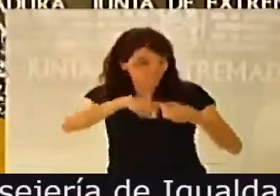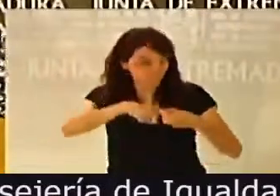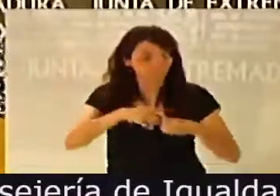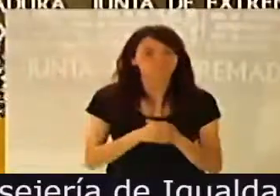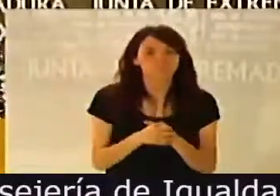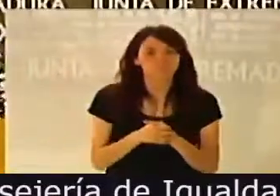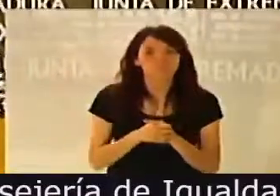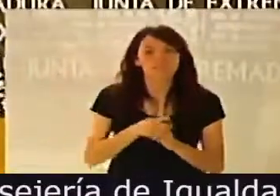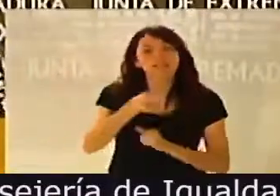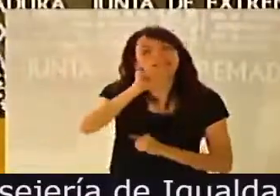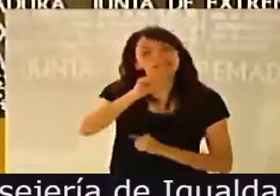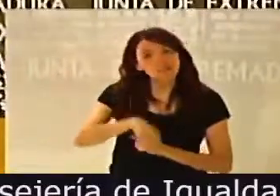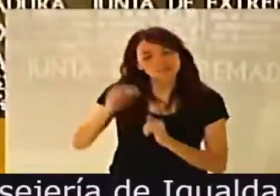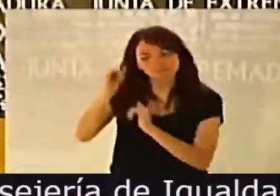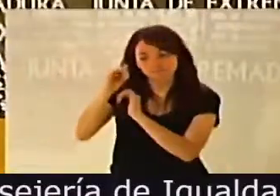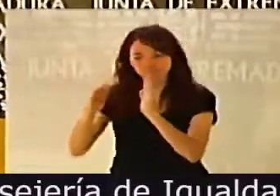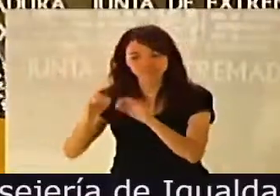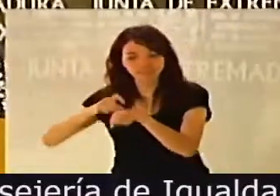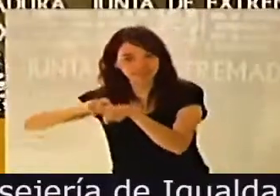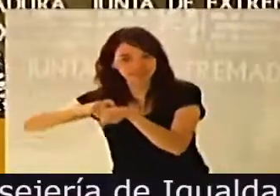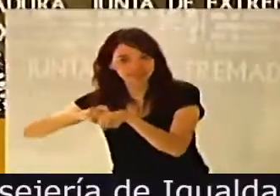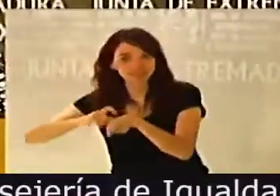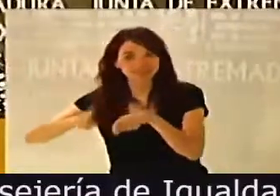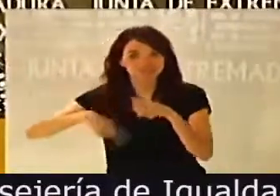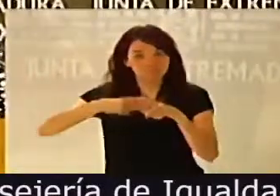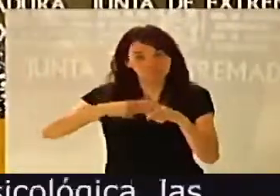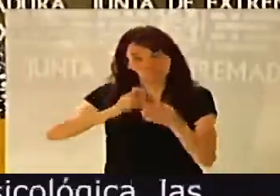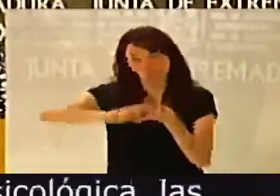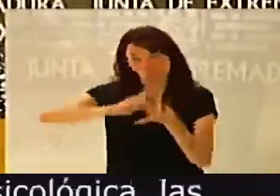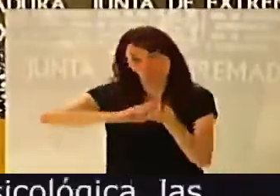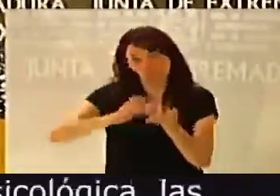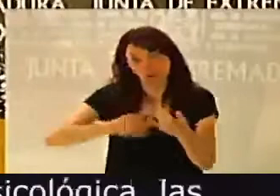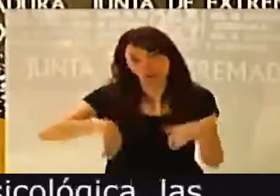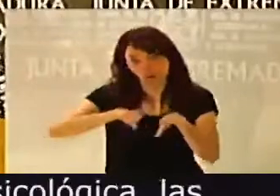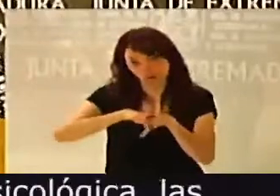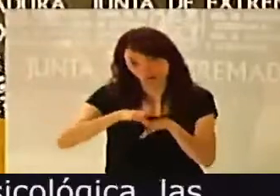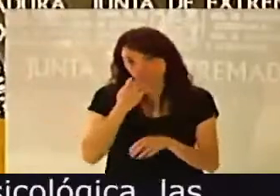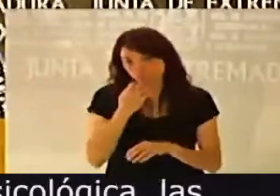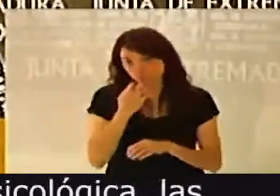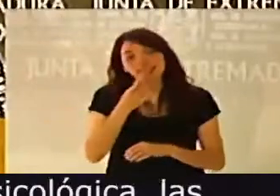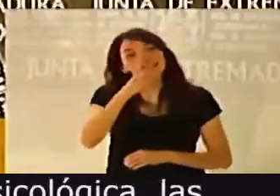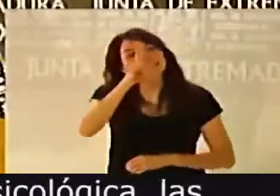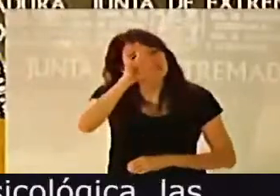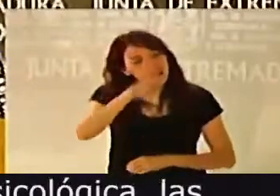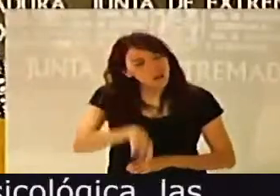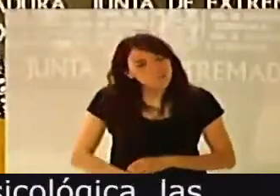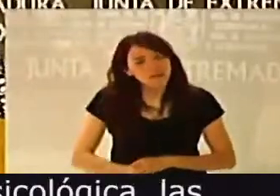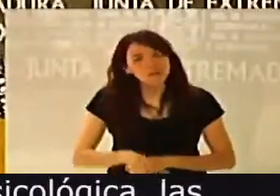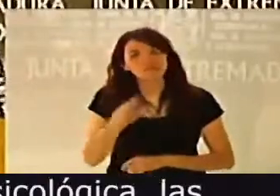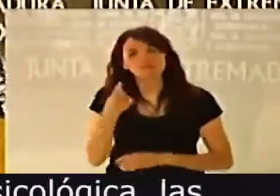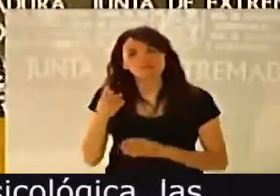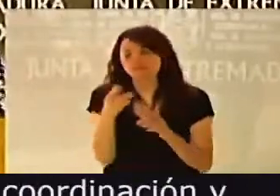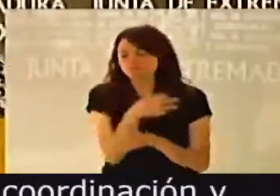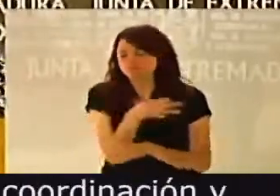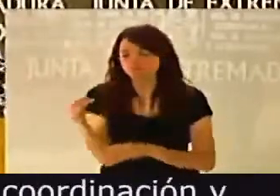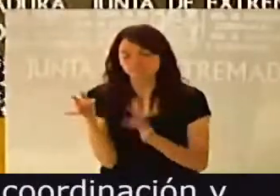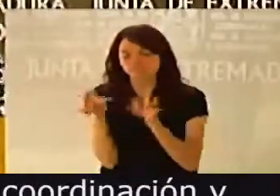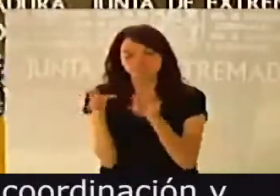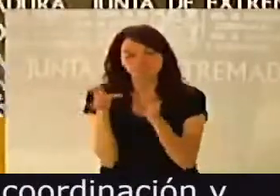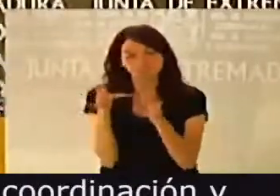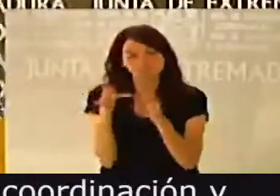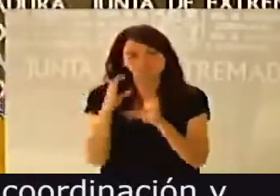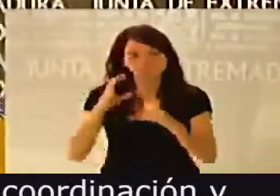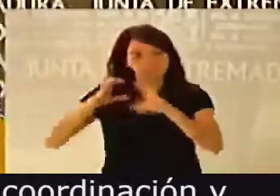de atención psicológica, las oficinas de igualdad, sino también a la perfecta coordinación y comunicación que tenemos con otros